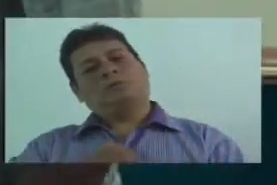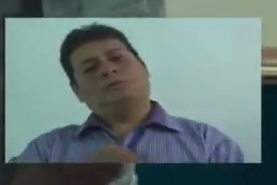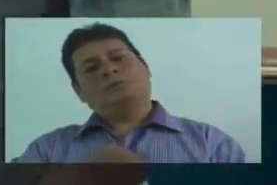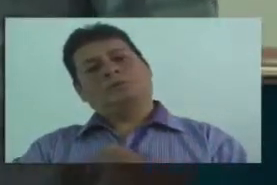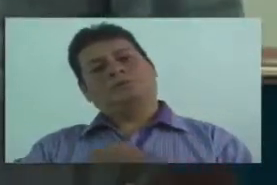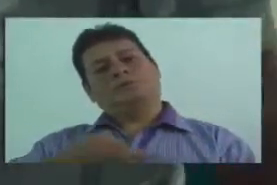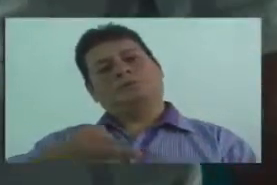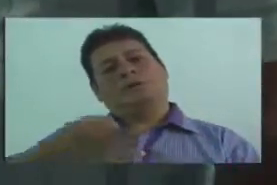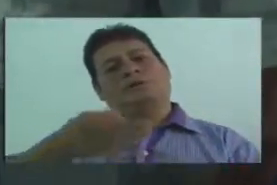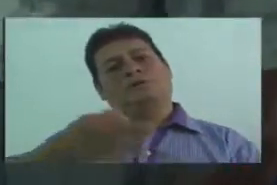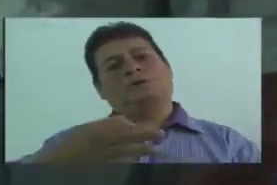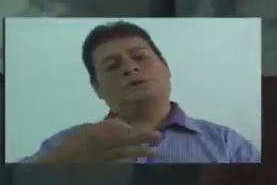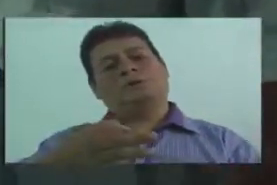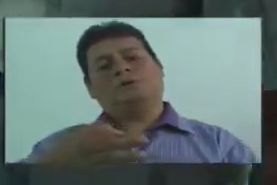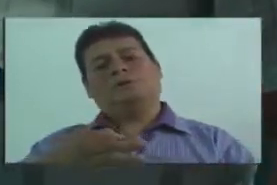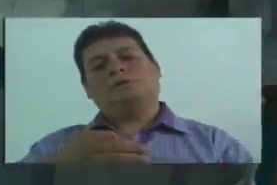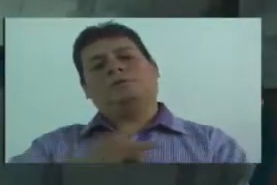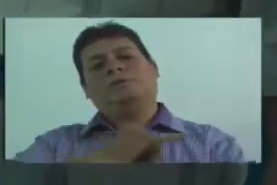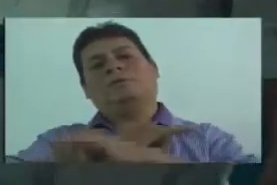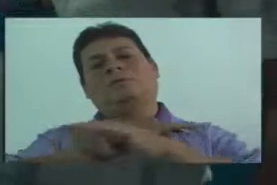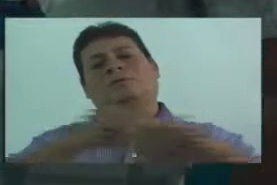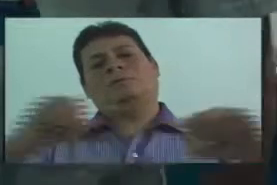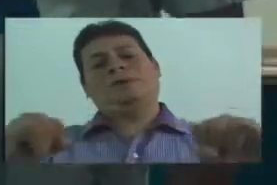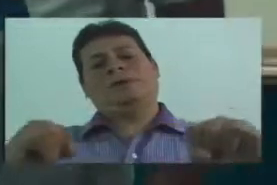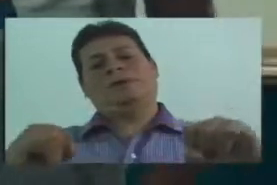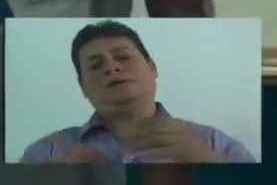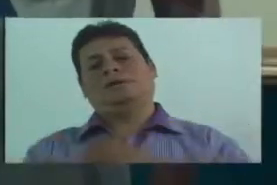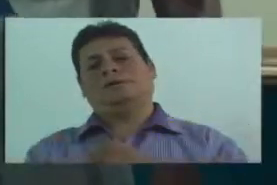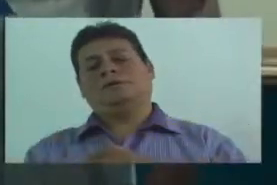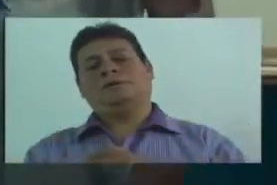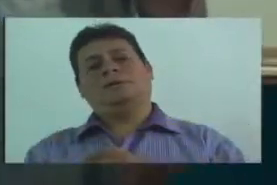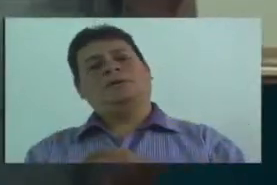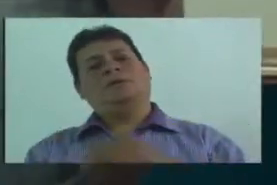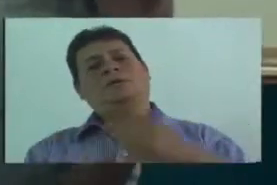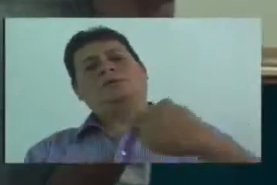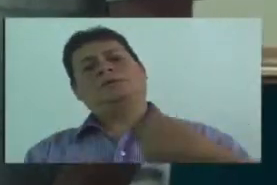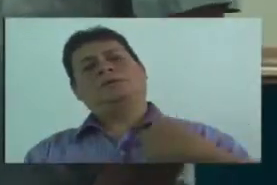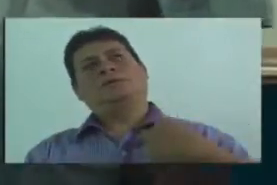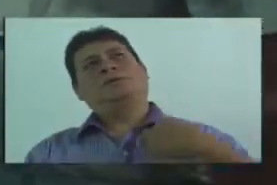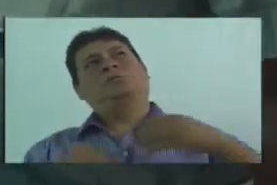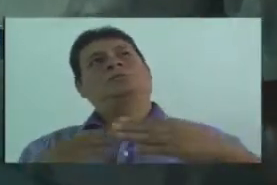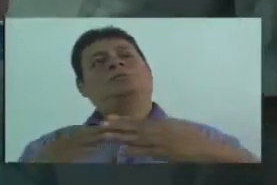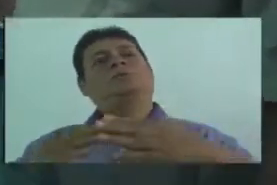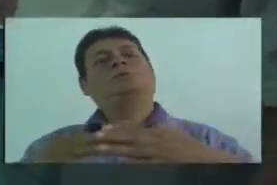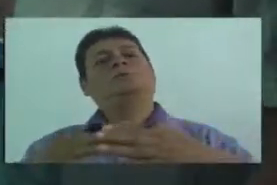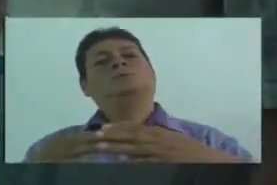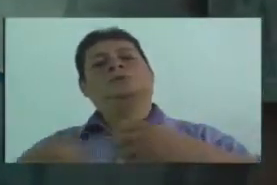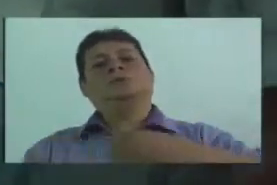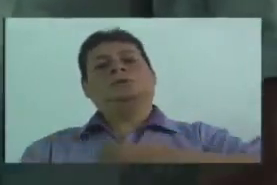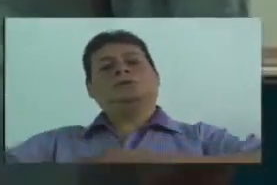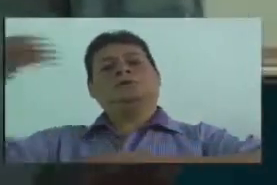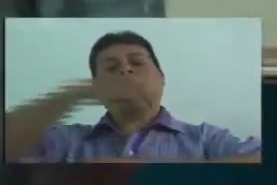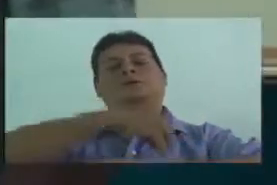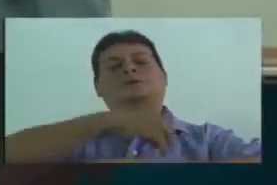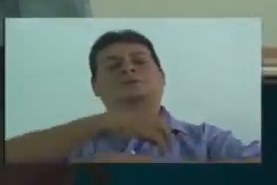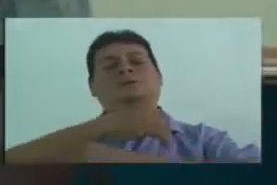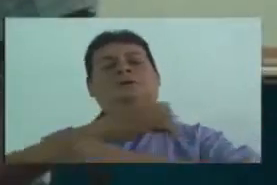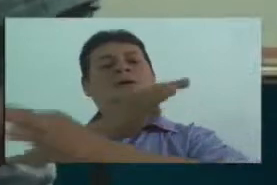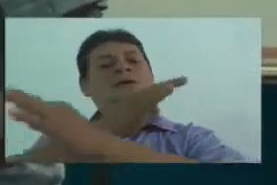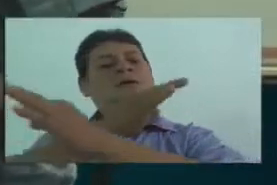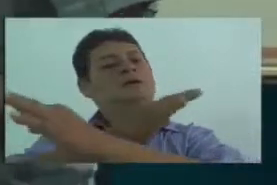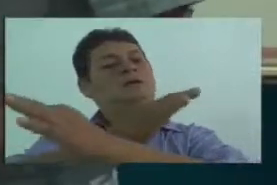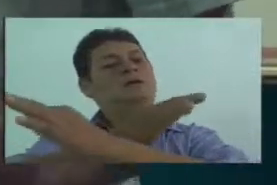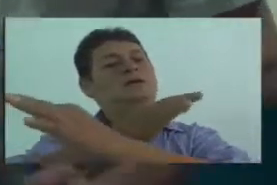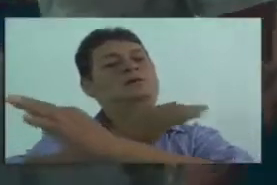Miguel, por su parte, dice: tanto quieren volver al cole. Y sin embargo, Ana expresa: